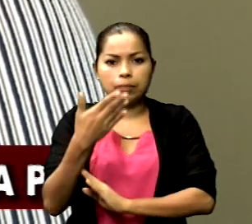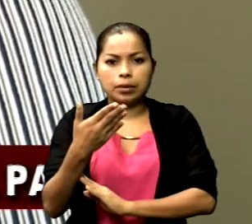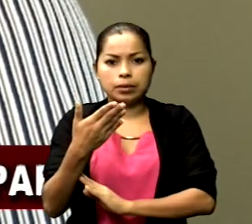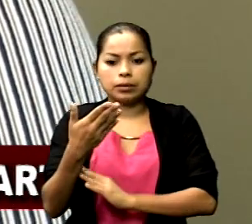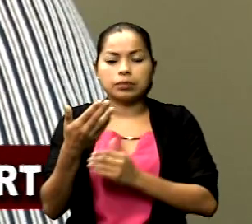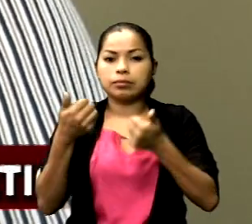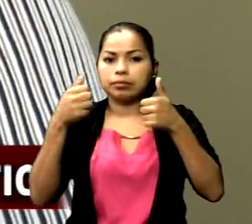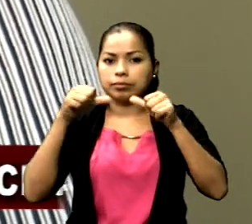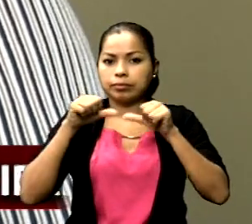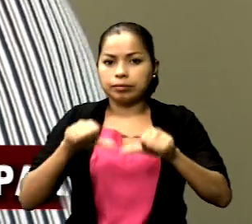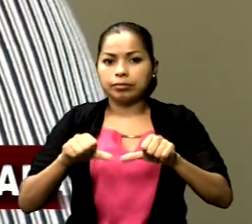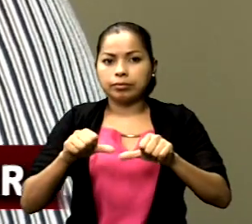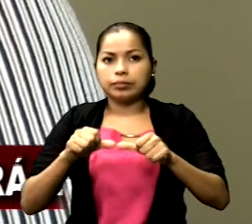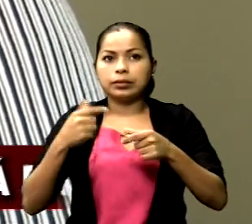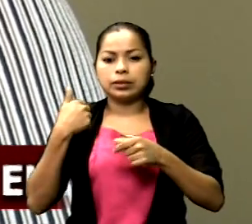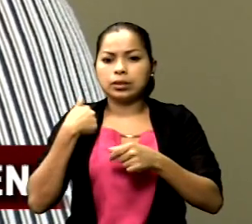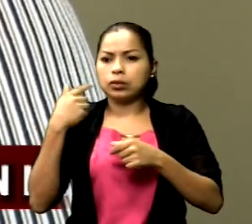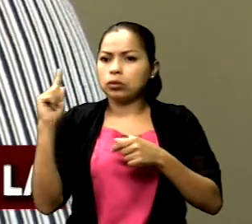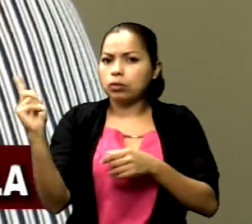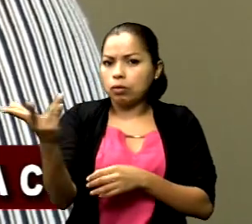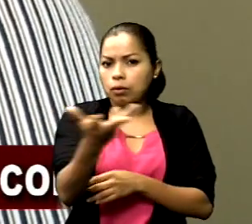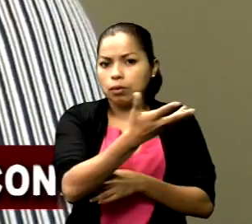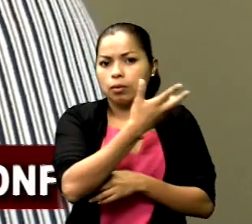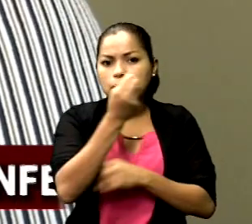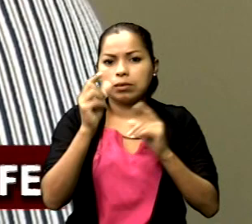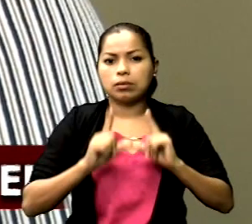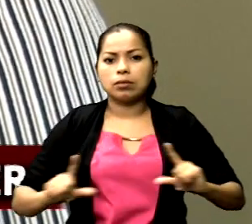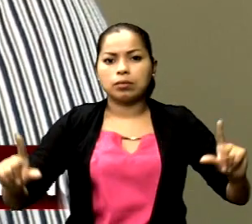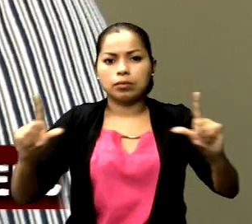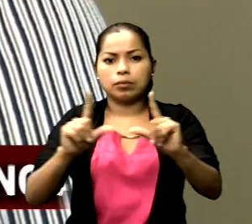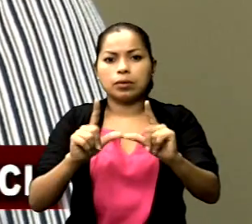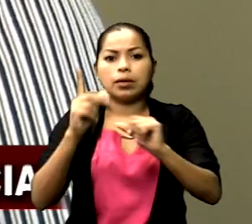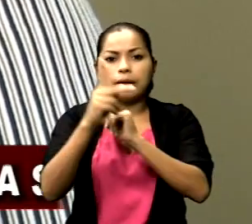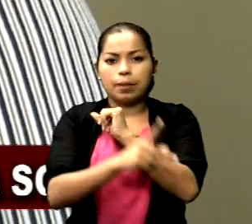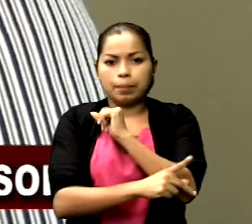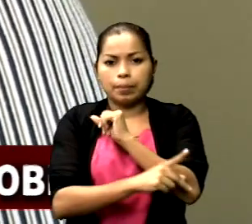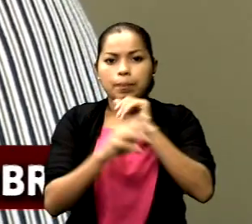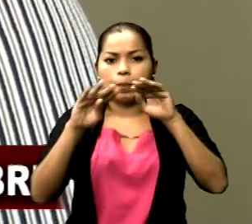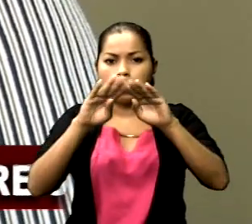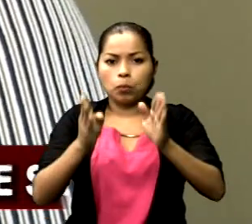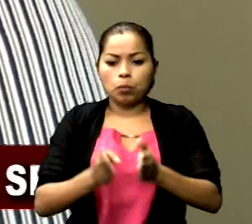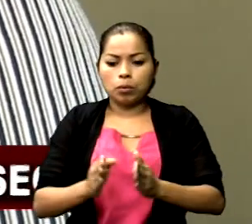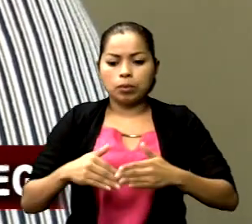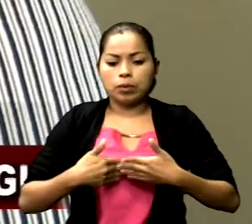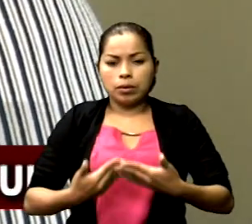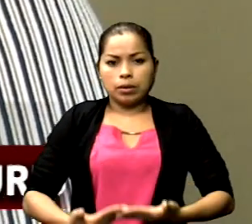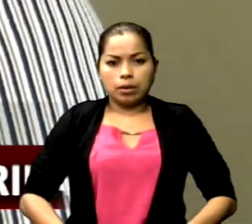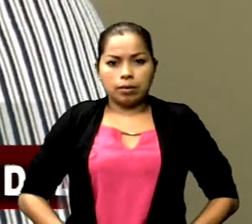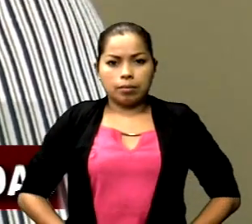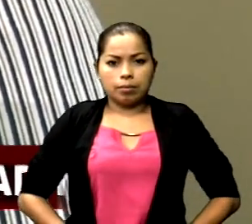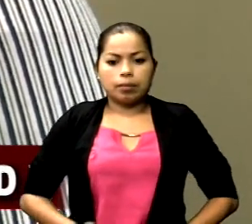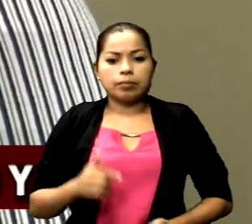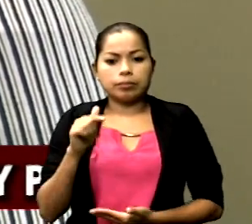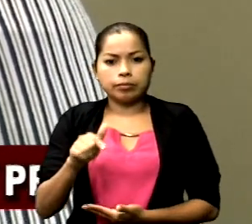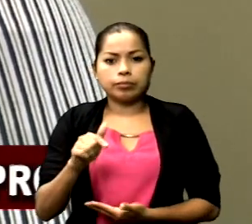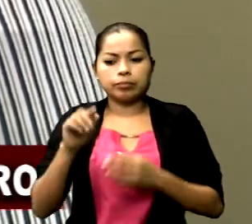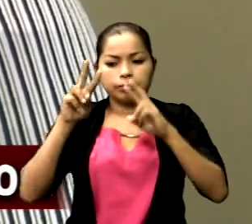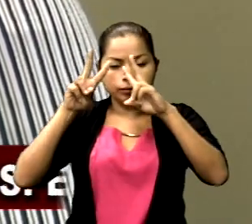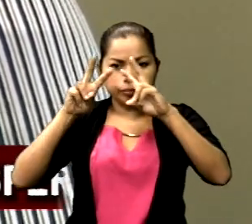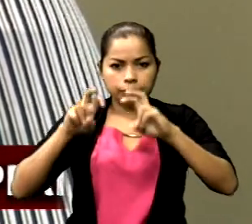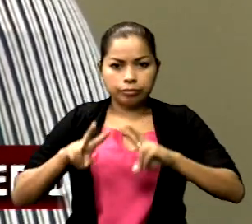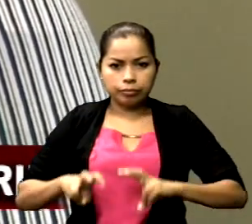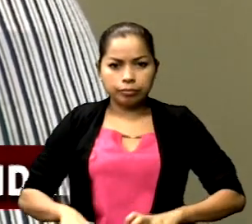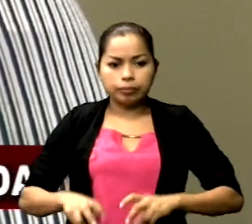necesarias para que hasta en el último rincón de Nicaragua puedan ser las mujeres embarazadas, por ejemplo, valoradas